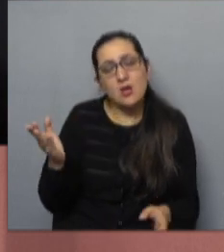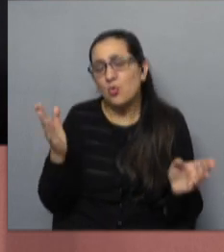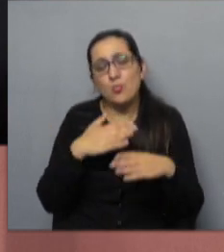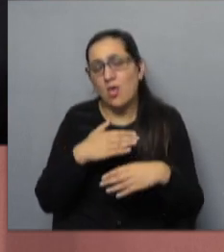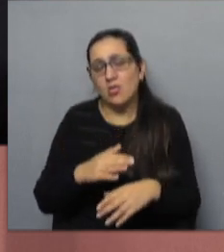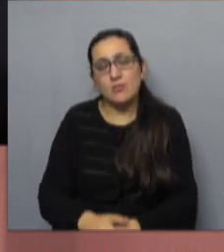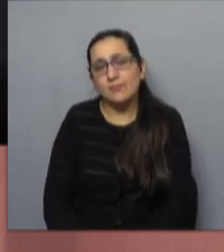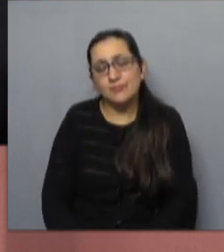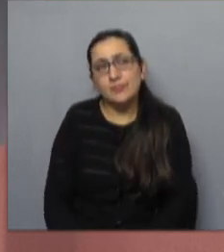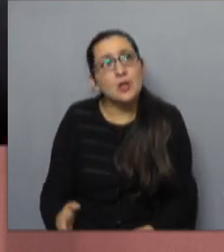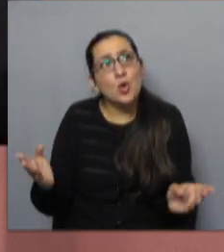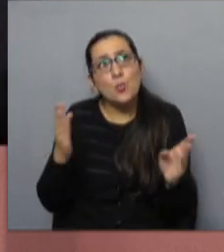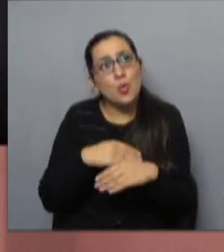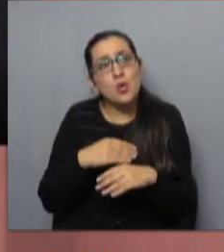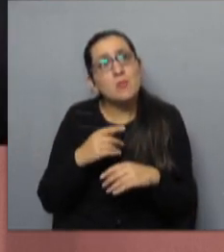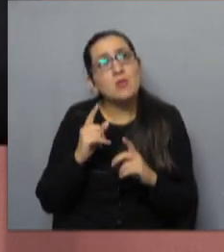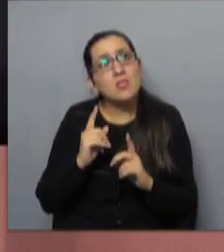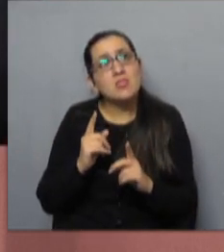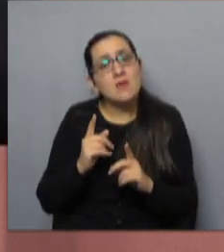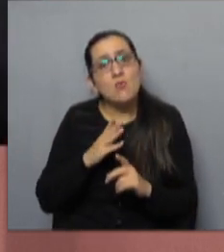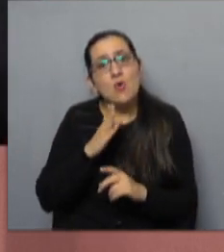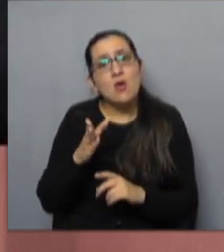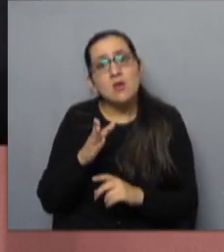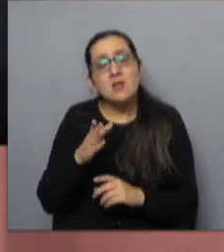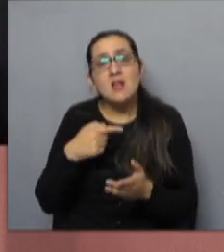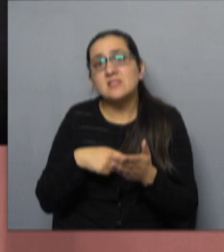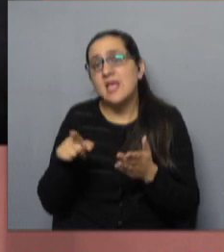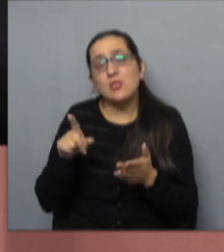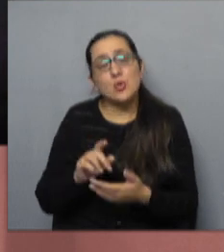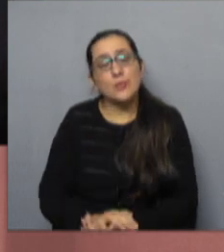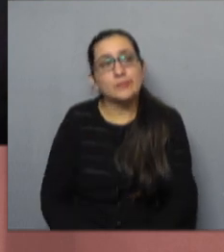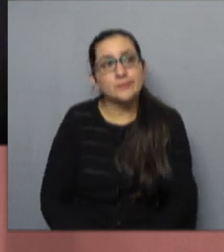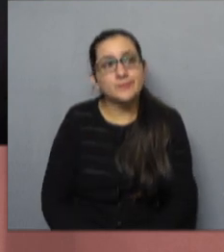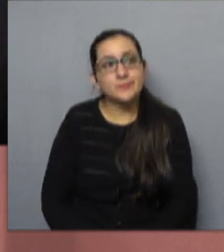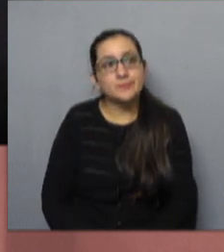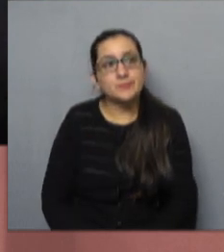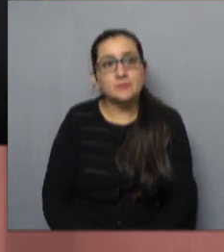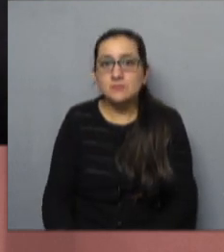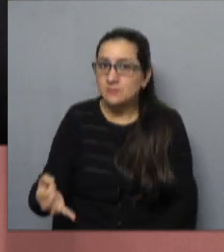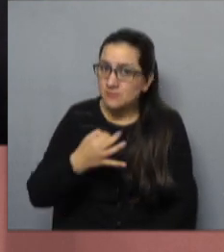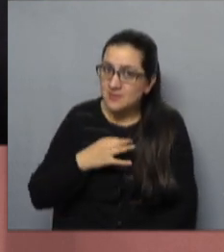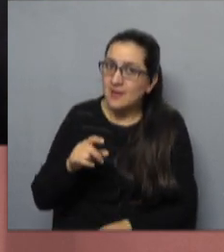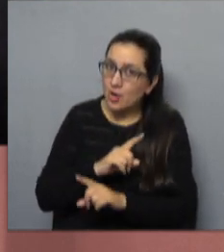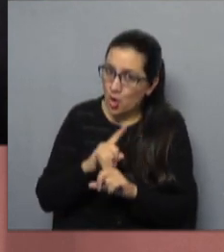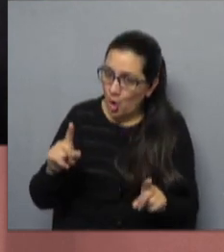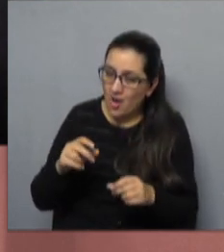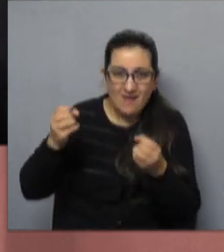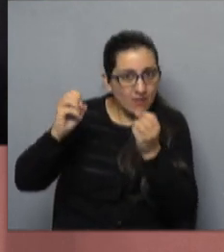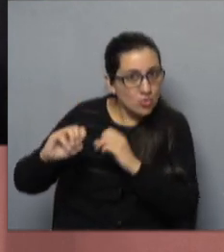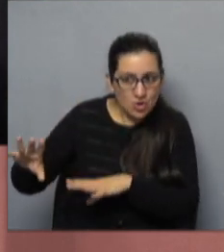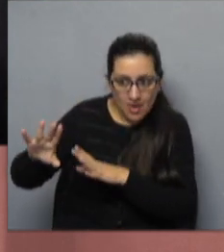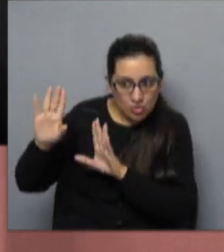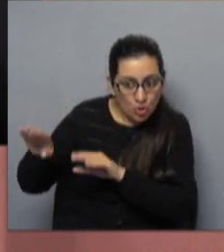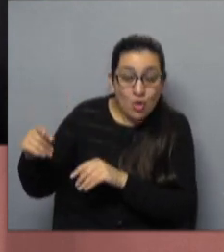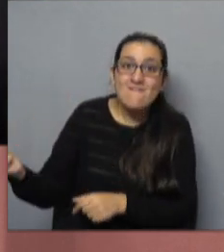ir. No puedo ir porque tengo que ir al centro. Me dice, no, no, no, deja eso y